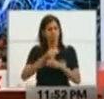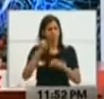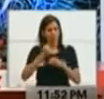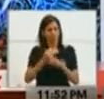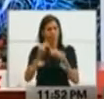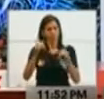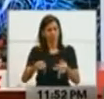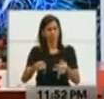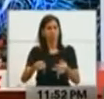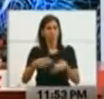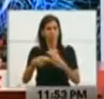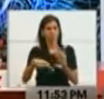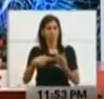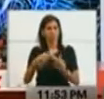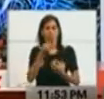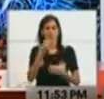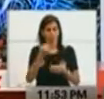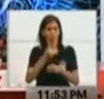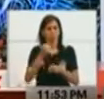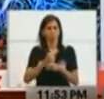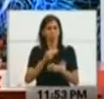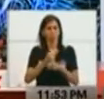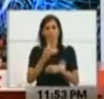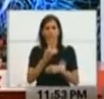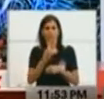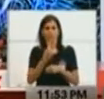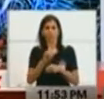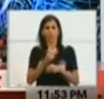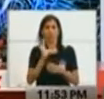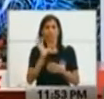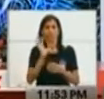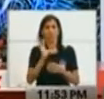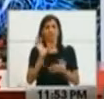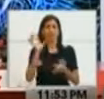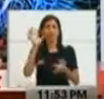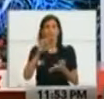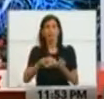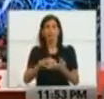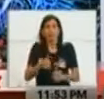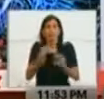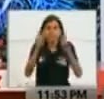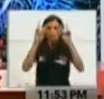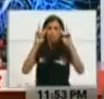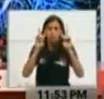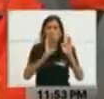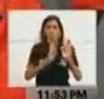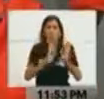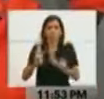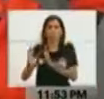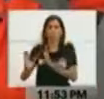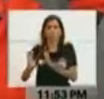haciendo. Pero él dice que el estado más ordenado es el estado Bolívar.